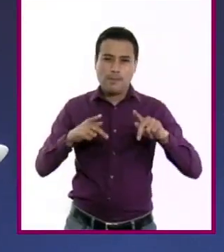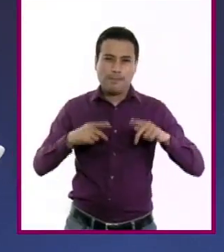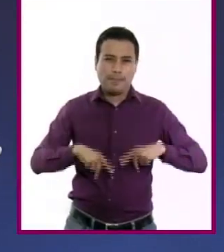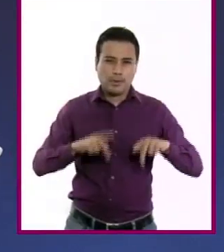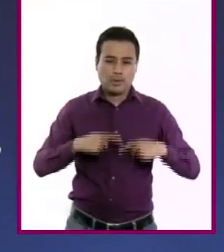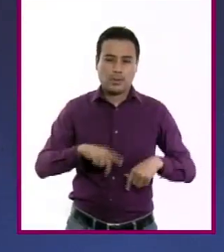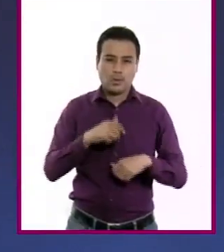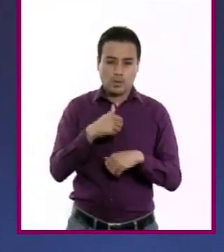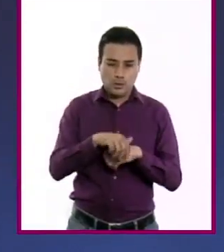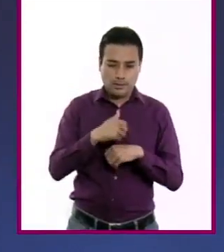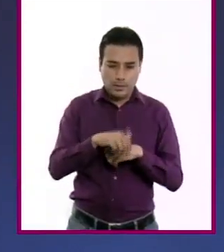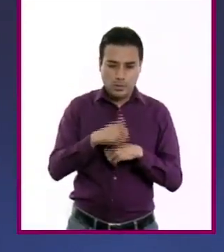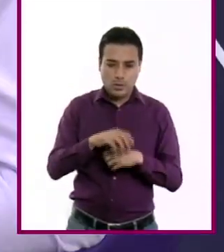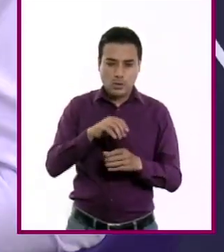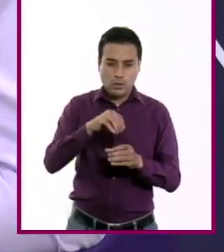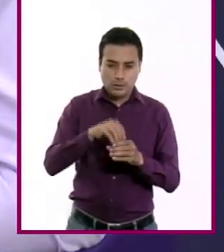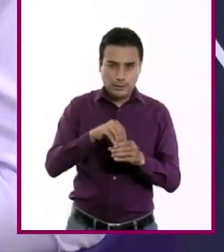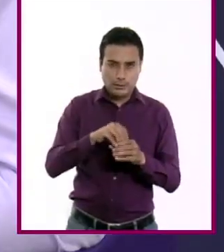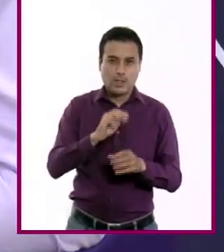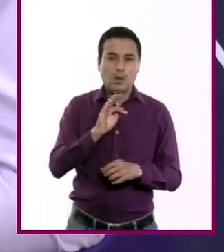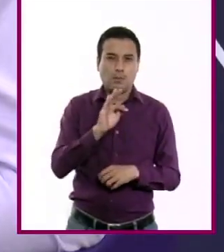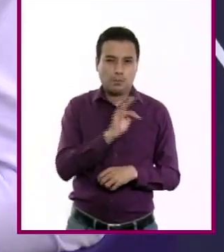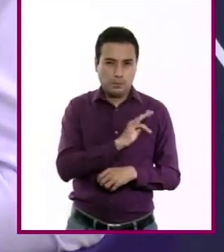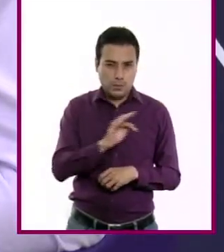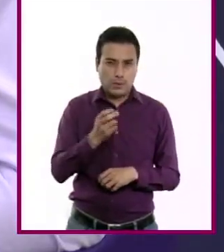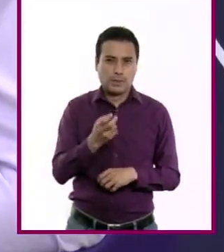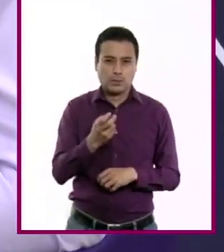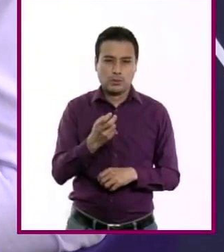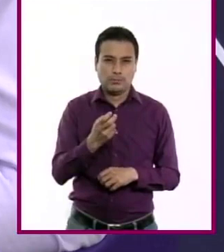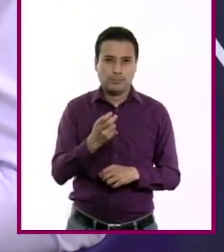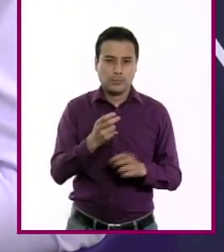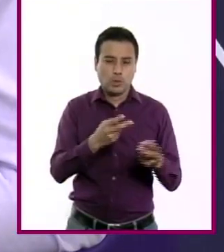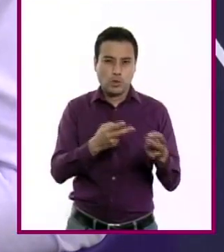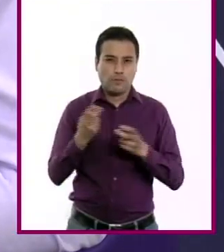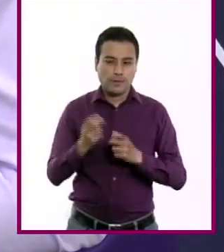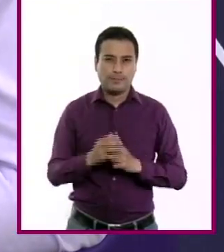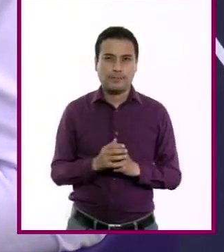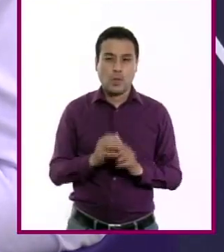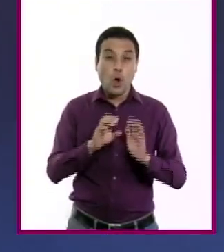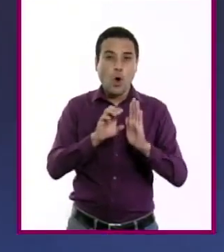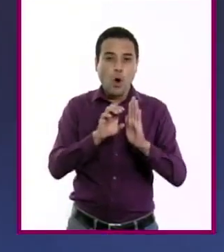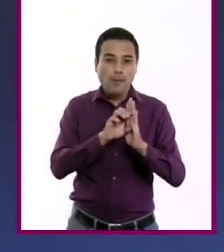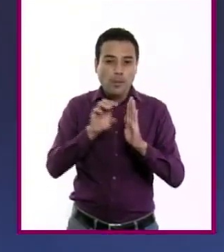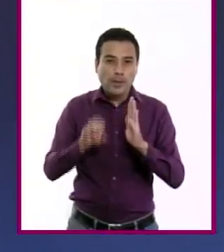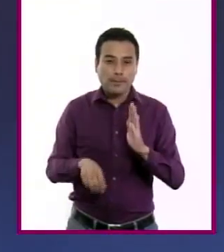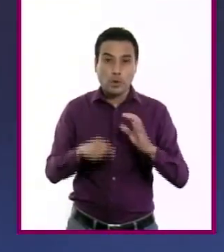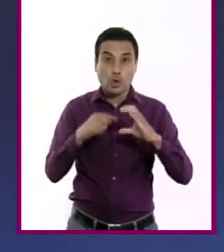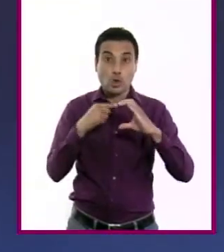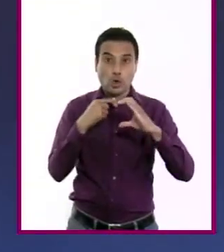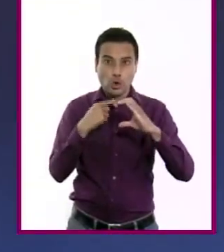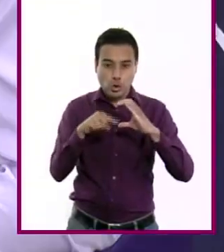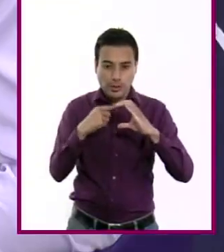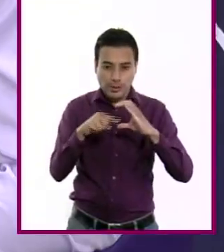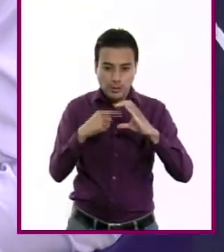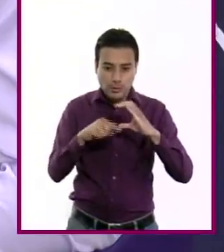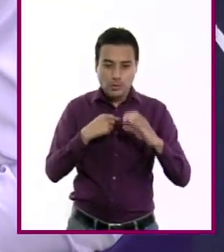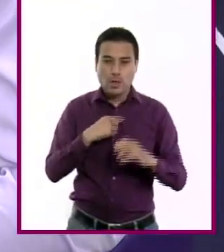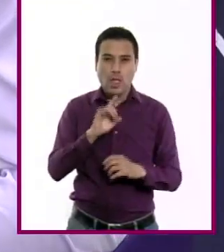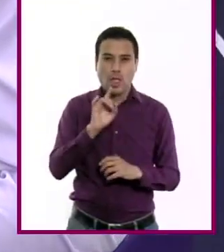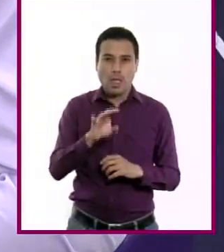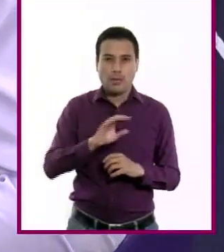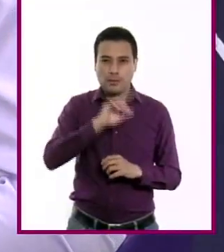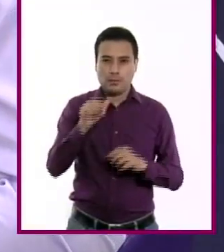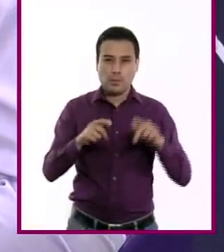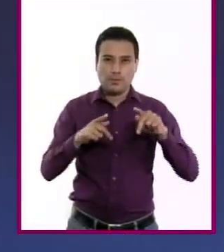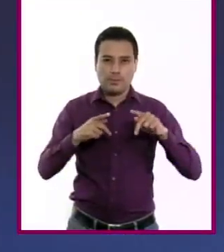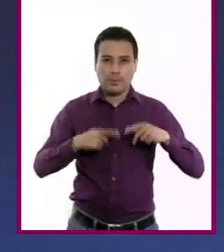ser un correo. Y en ese correo a lo mejor te metan un poquito de miedo para que tú tengas que ir a otra página, a un URL